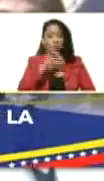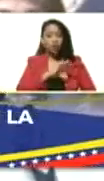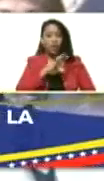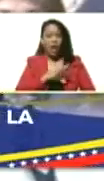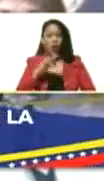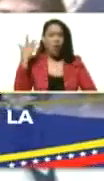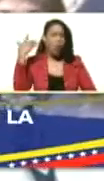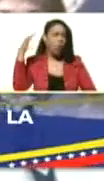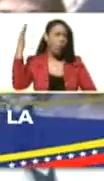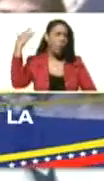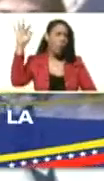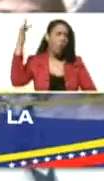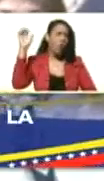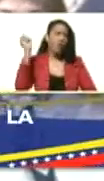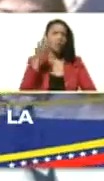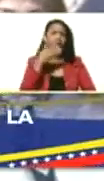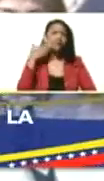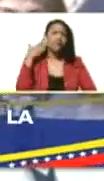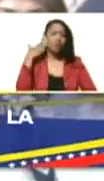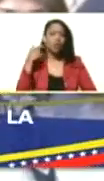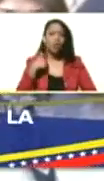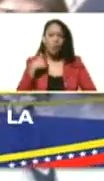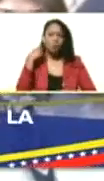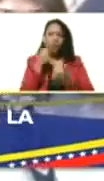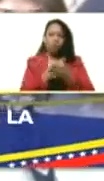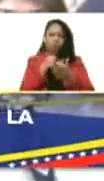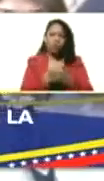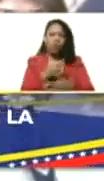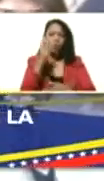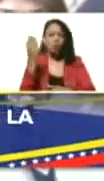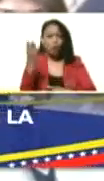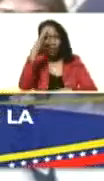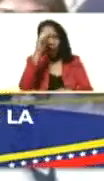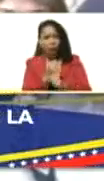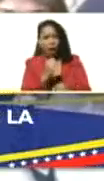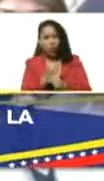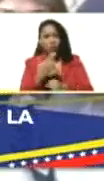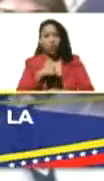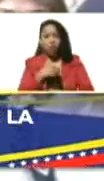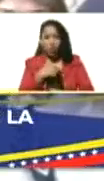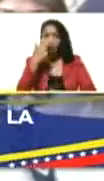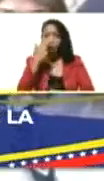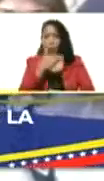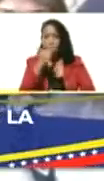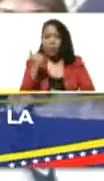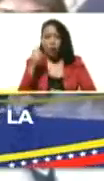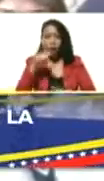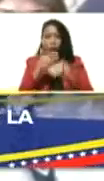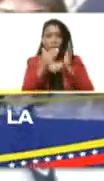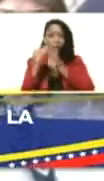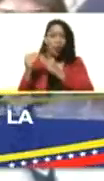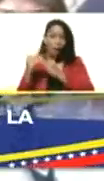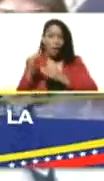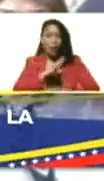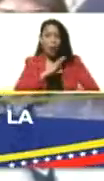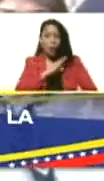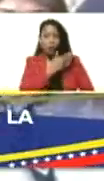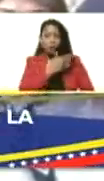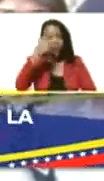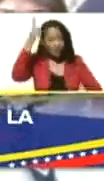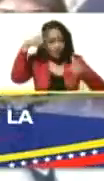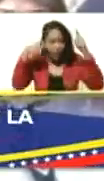rato. Orgullosa, insisto, en lo que usted está haciendo. Y nuestro compromiso con este urbanismo, el urbanismo de Chávez, el urbanismo